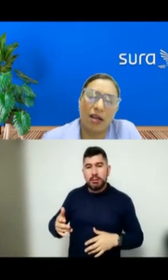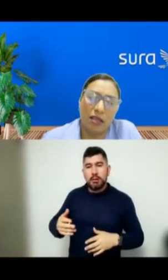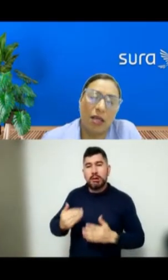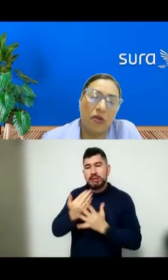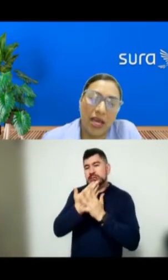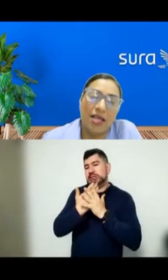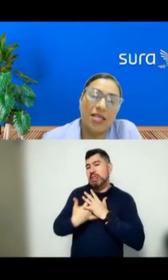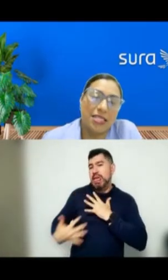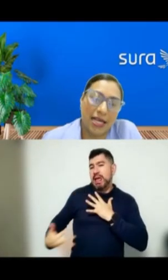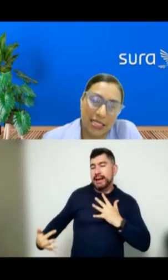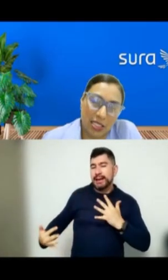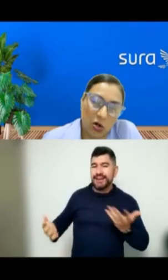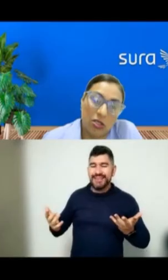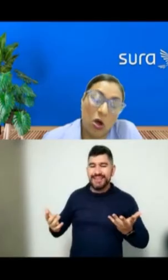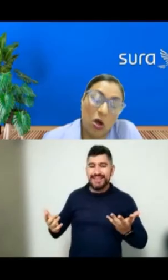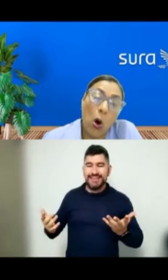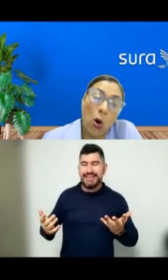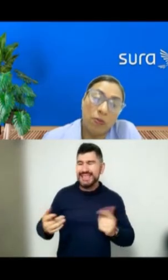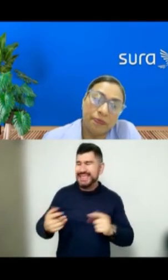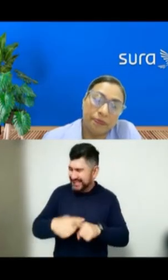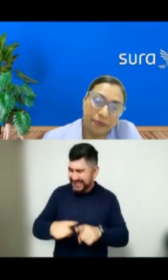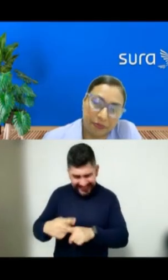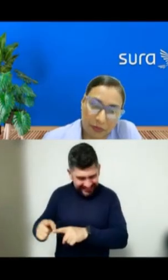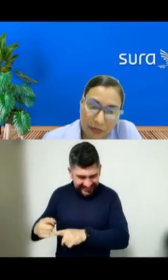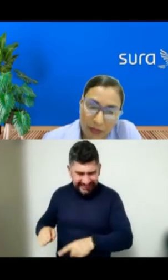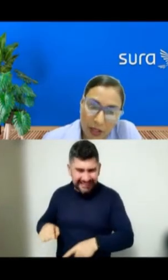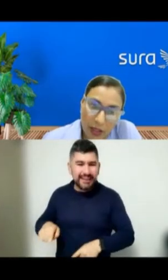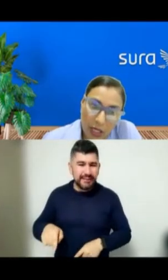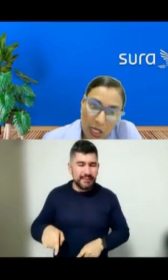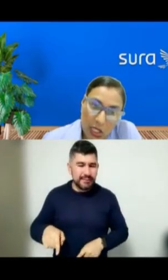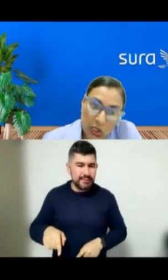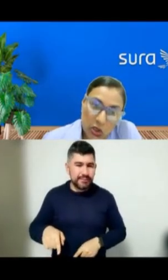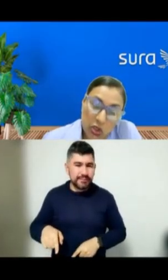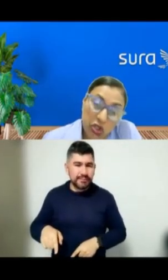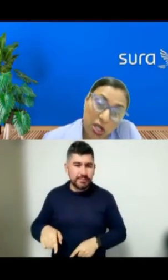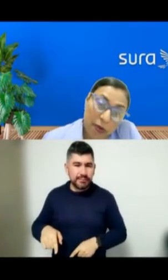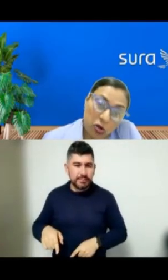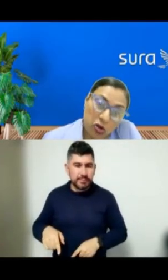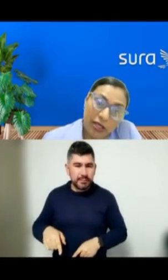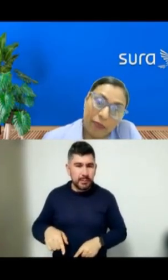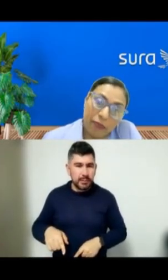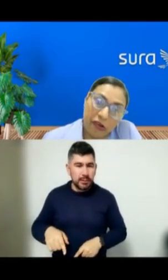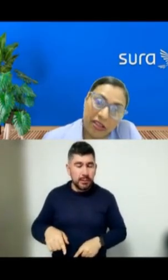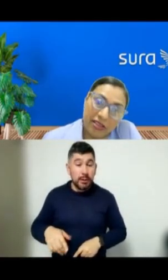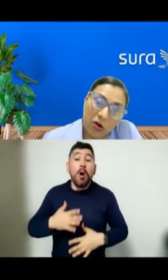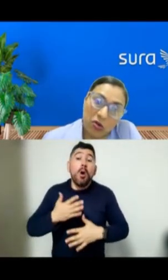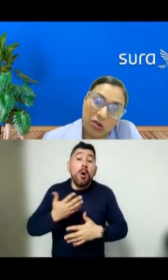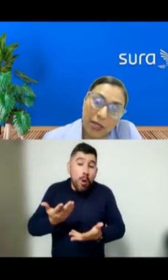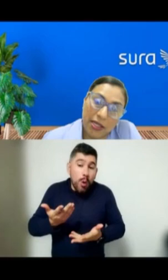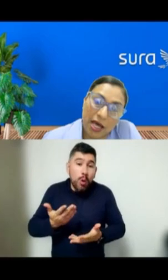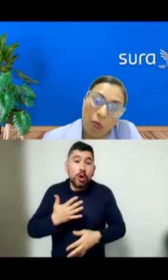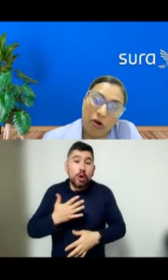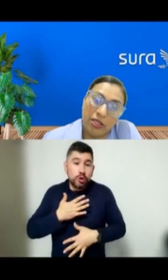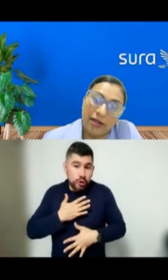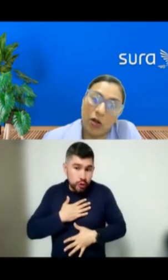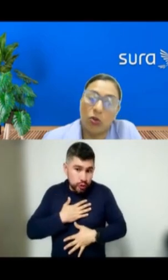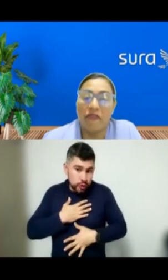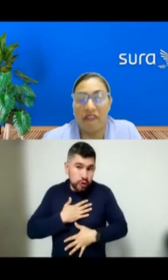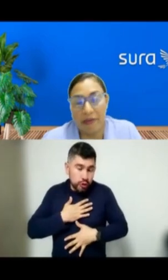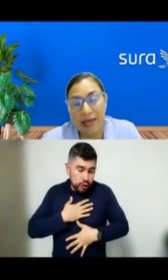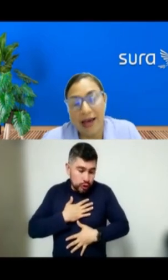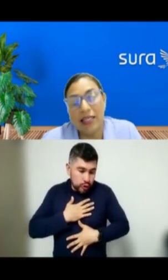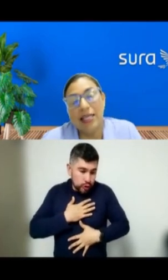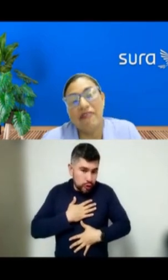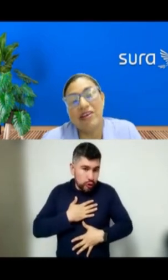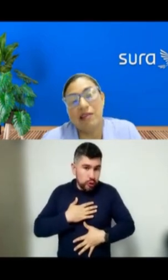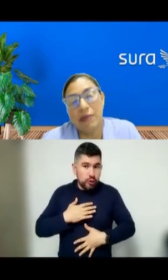sangrado, puede haber cualquier tipo de secreción. O soy yo de pronto quien puede estar contaminado, puede tener